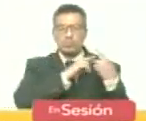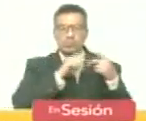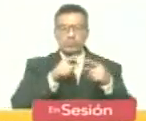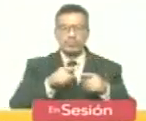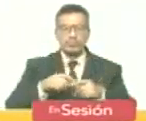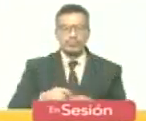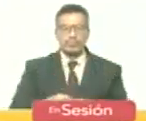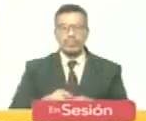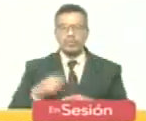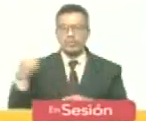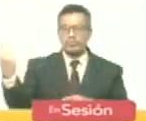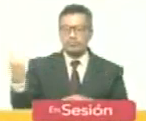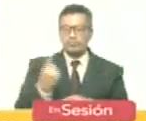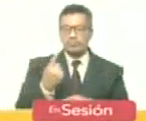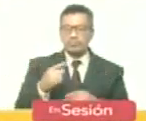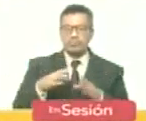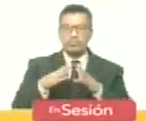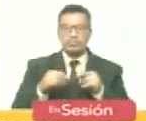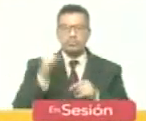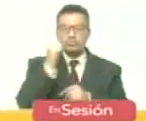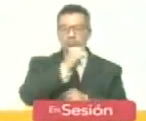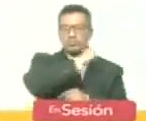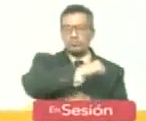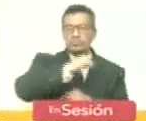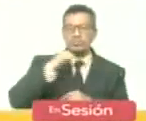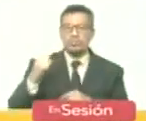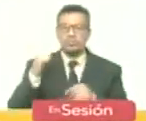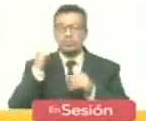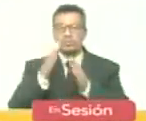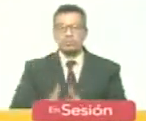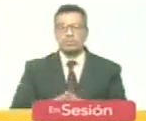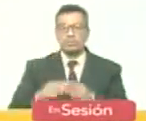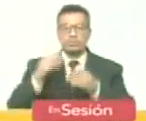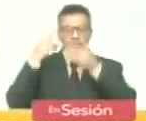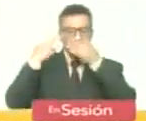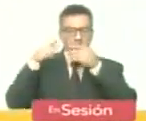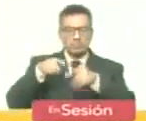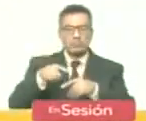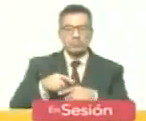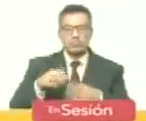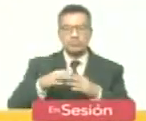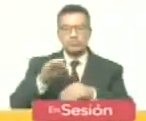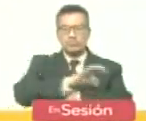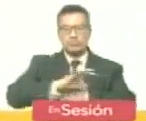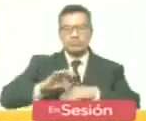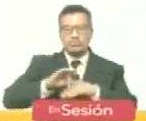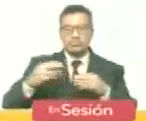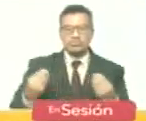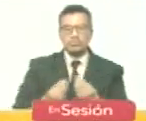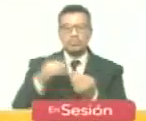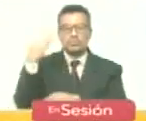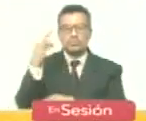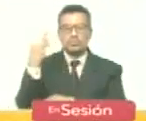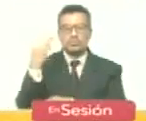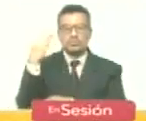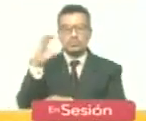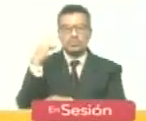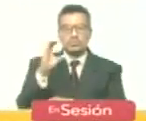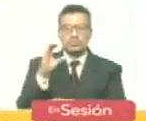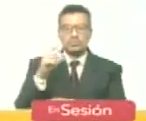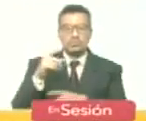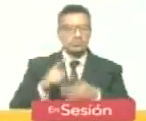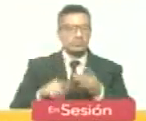de la traída de todos los asesinos, de todos los terroristas a través de la frontera con Colombia. Este señor Pinzón se desapareció